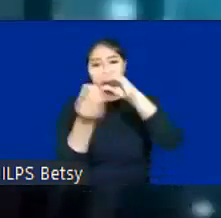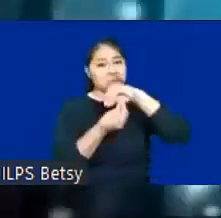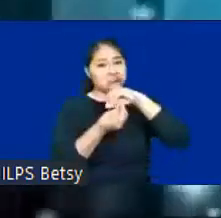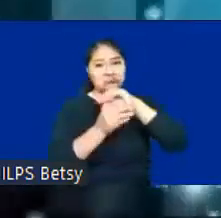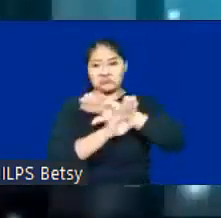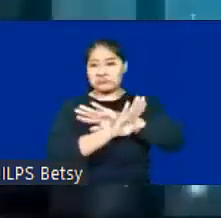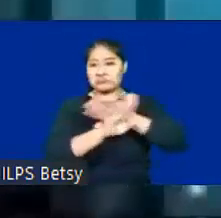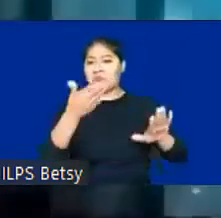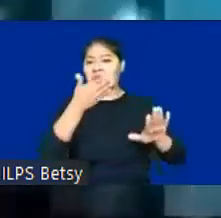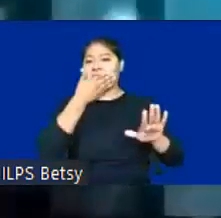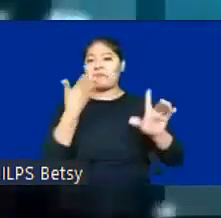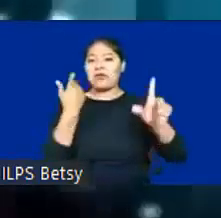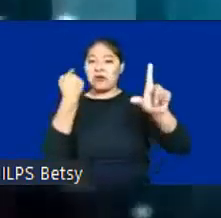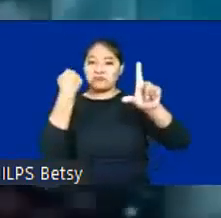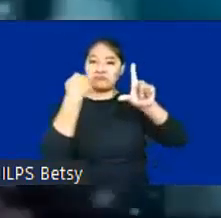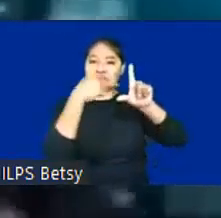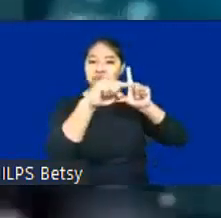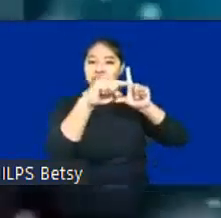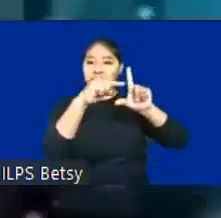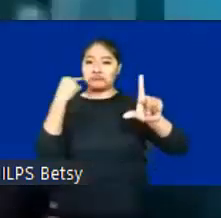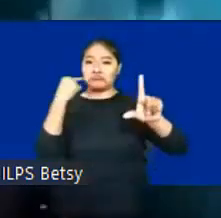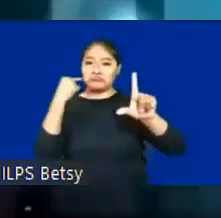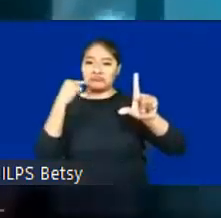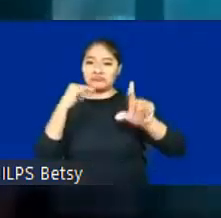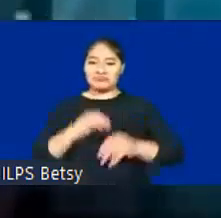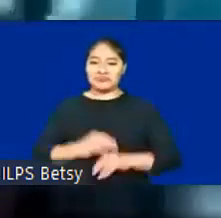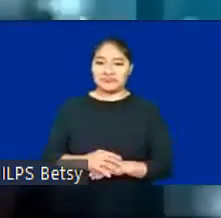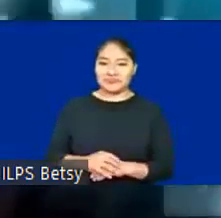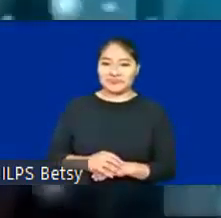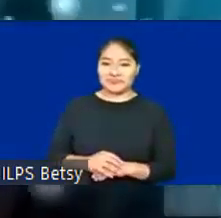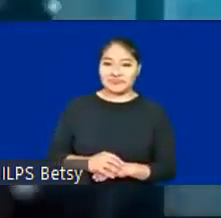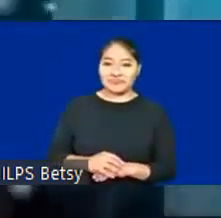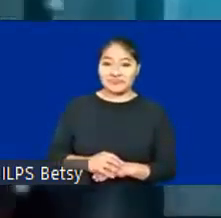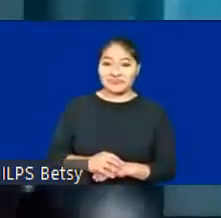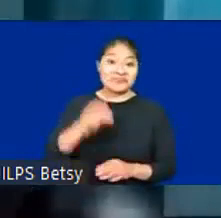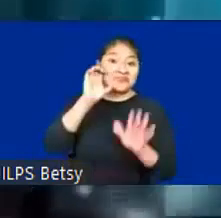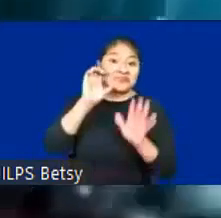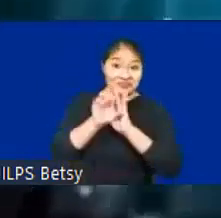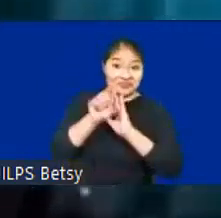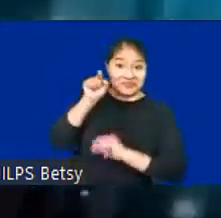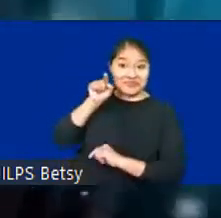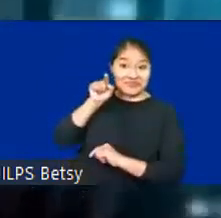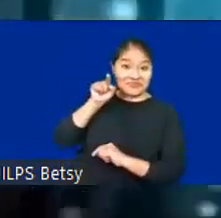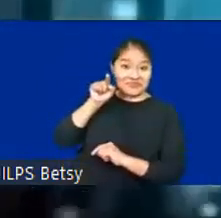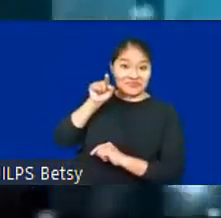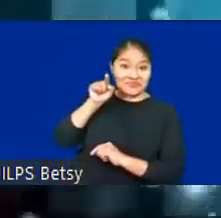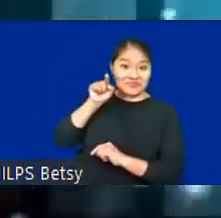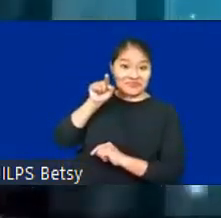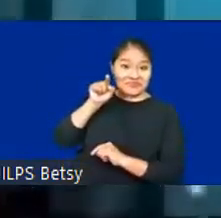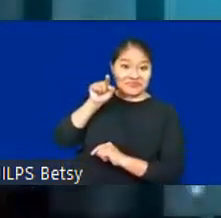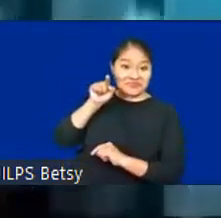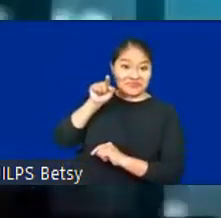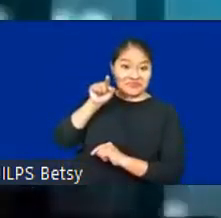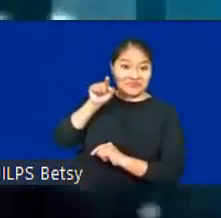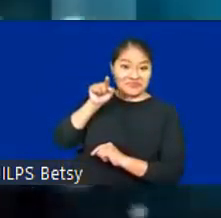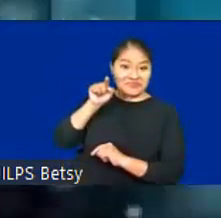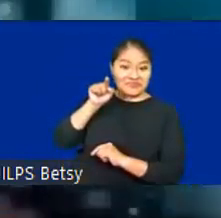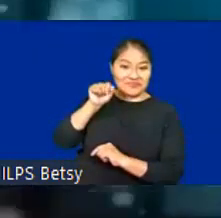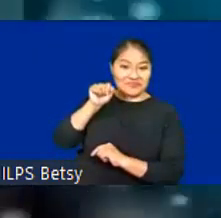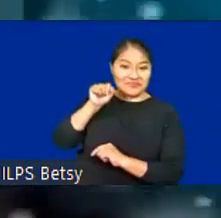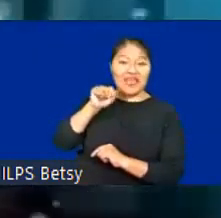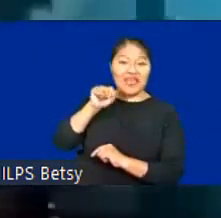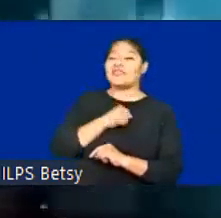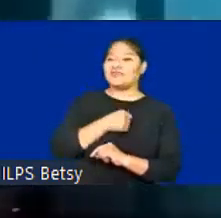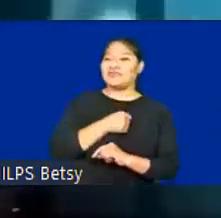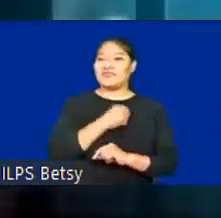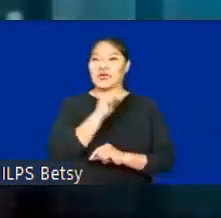Este es un ejemplo de un certificado de búsqueda catastral, donde en la parte superior derecha vemos que hay un código QR generado por nuestra plataforma y abajo